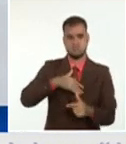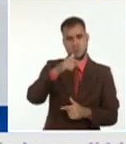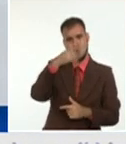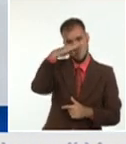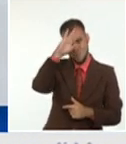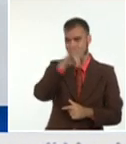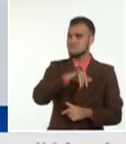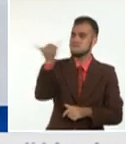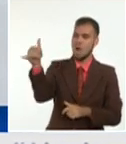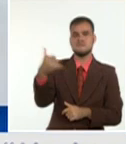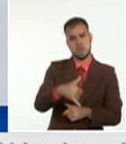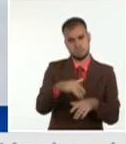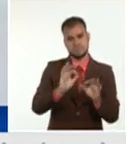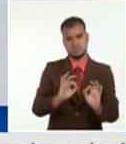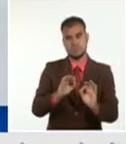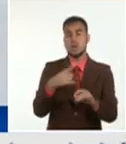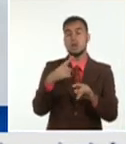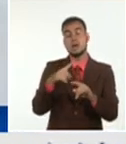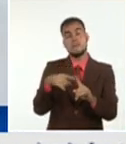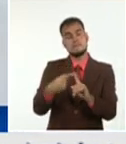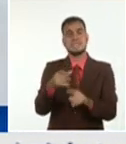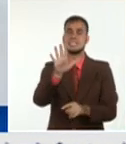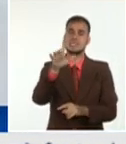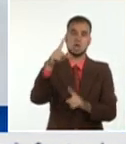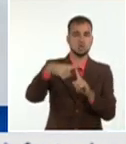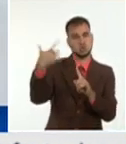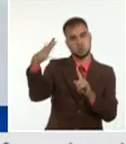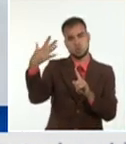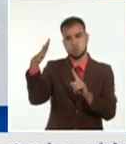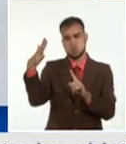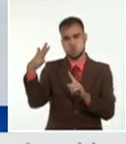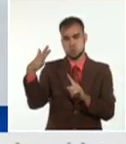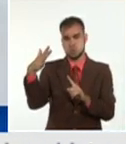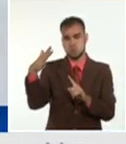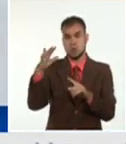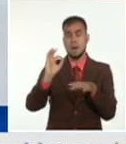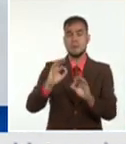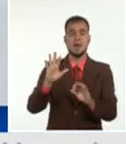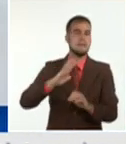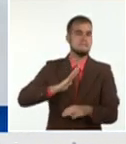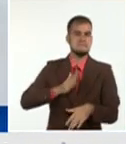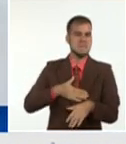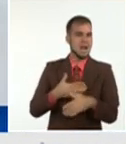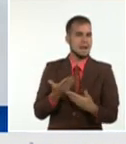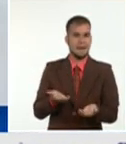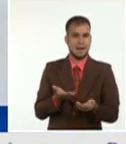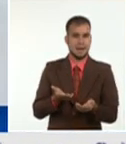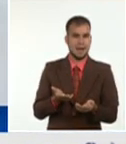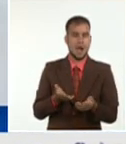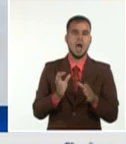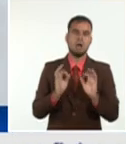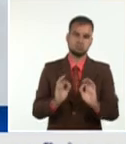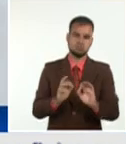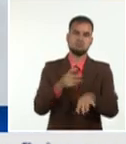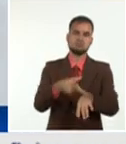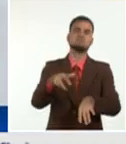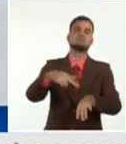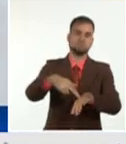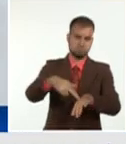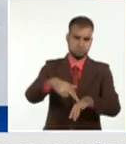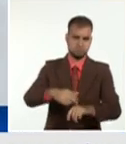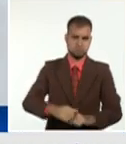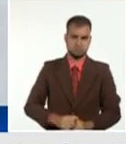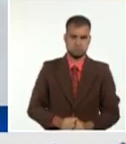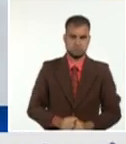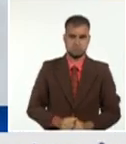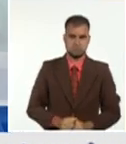de Filipinas, que se hizo el diagnóstico por el protocolo establecido. Ayer una